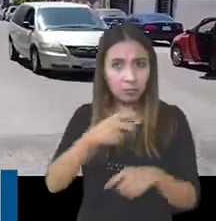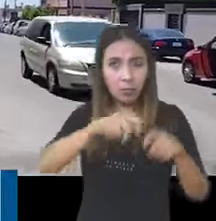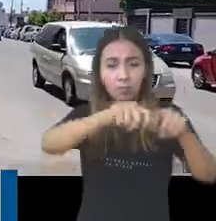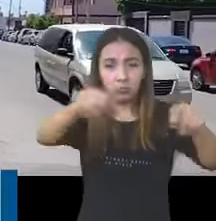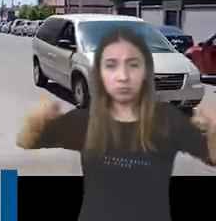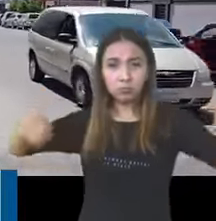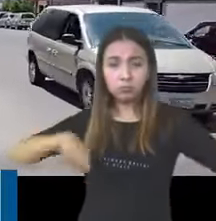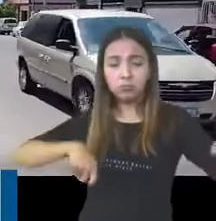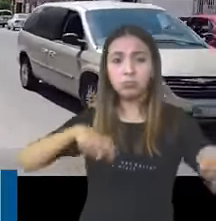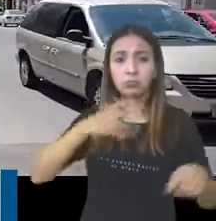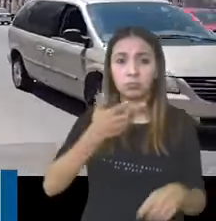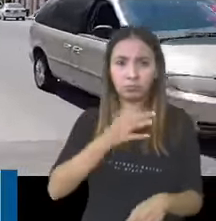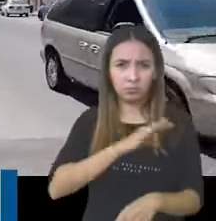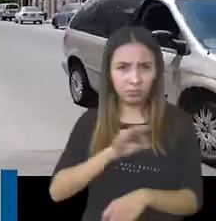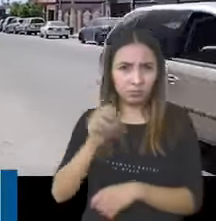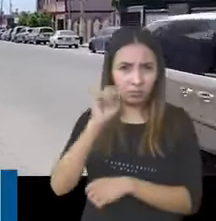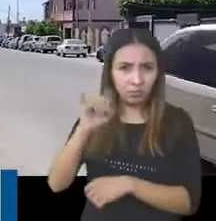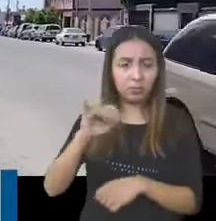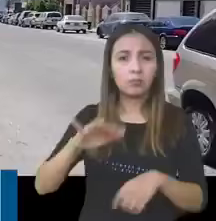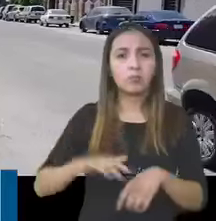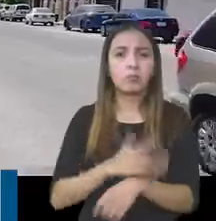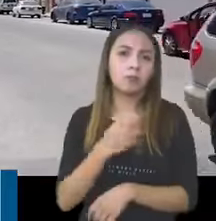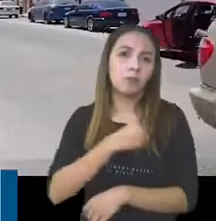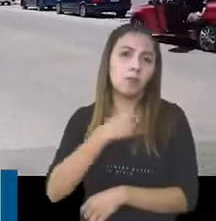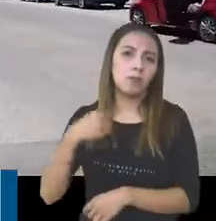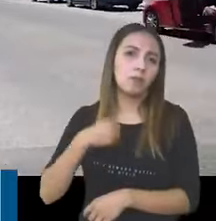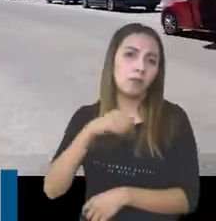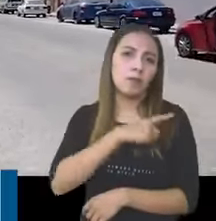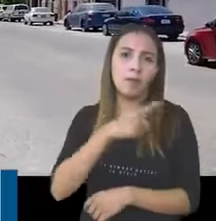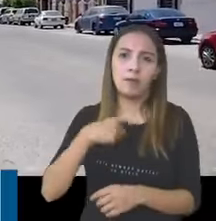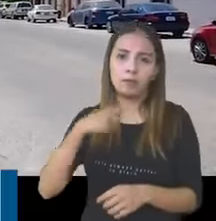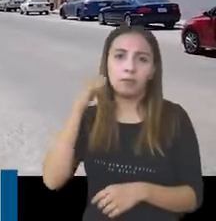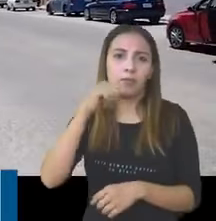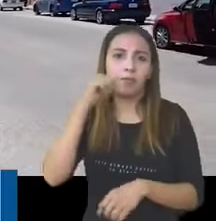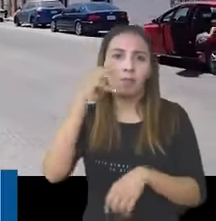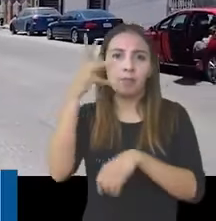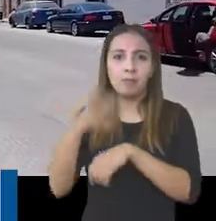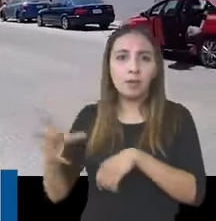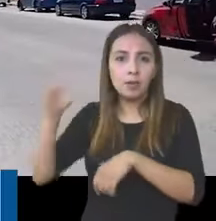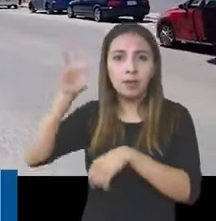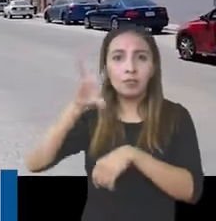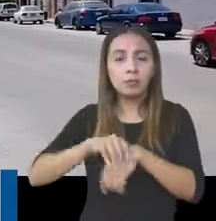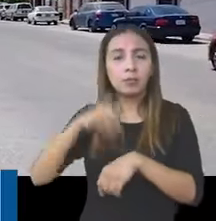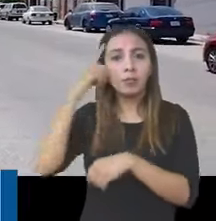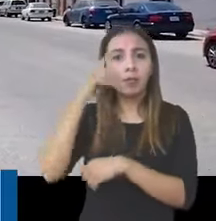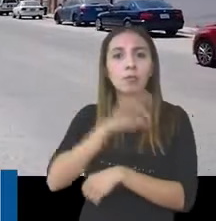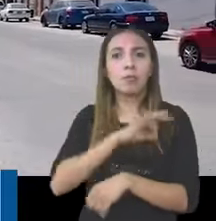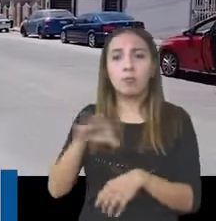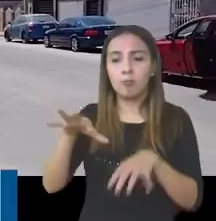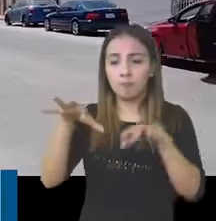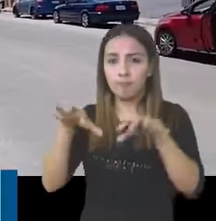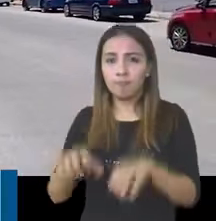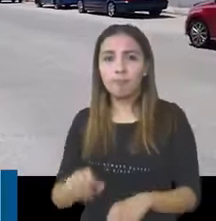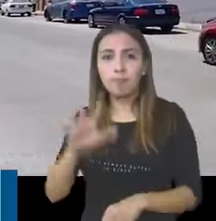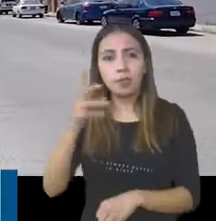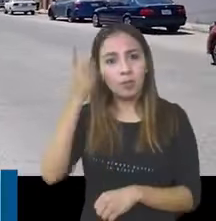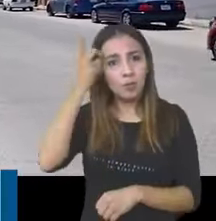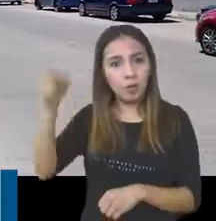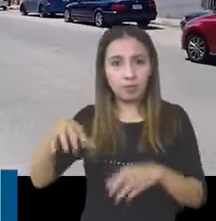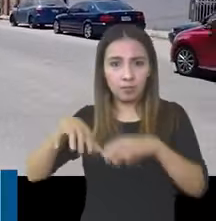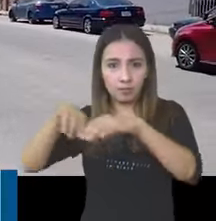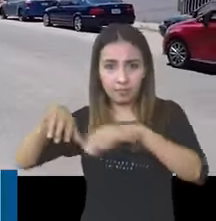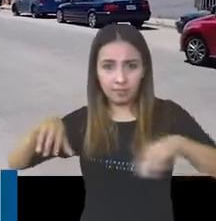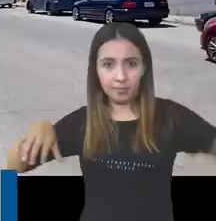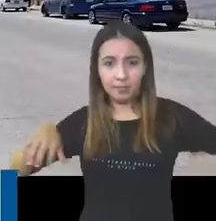Tránsito, porque están obligados a presentar un permiso en que se puedan adueñar de